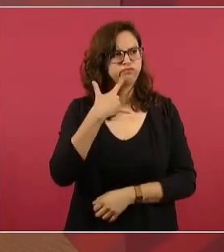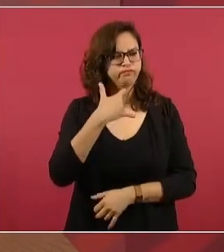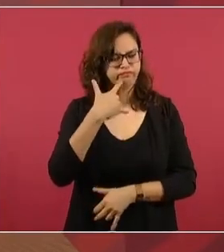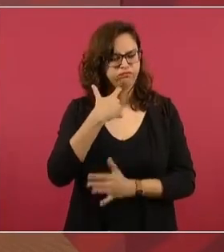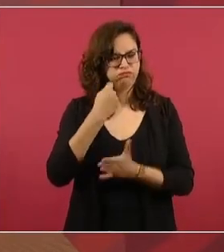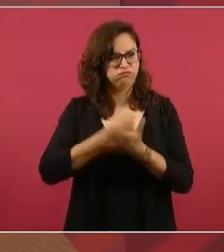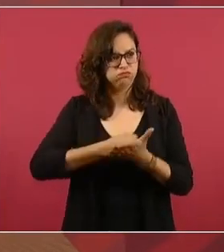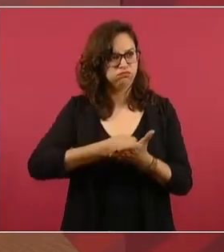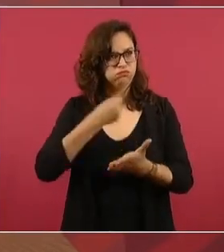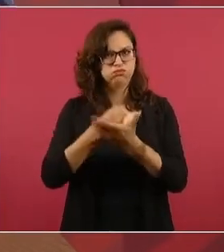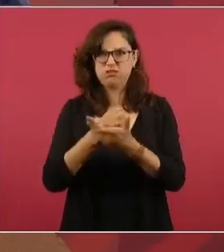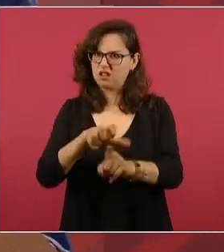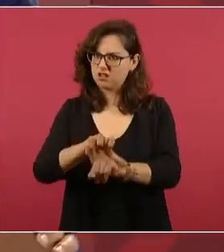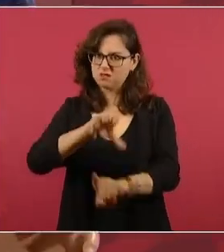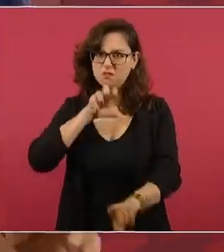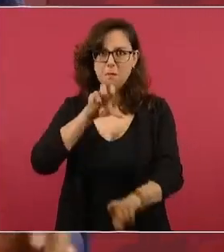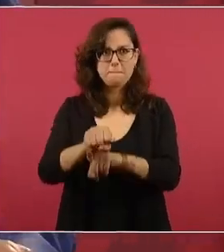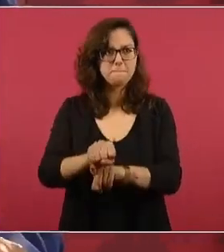Si nos